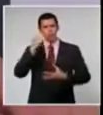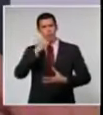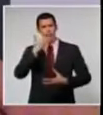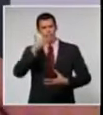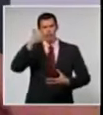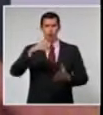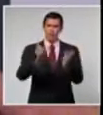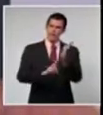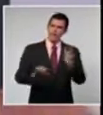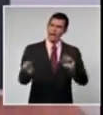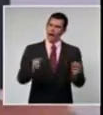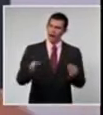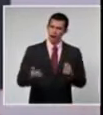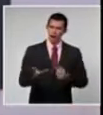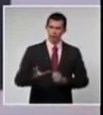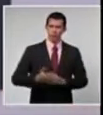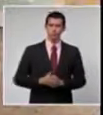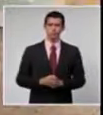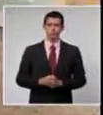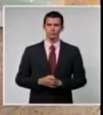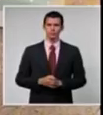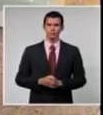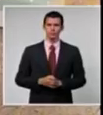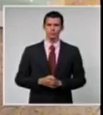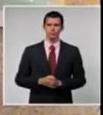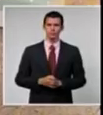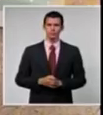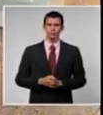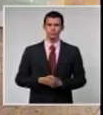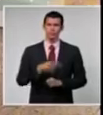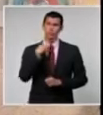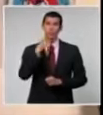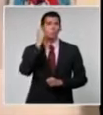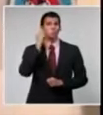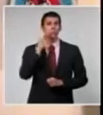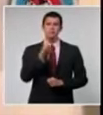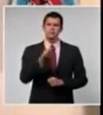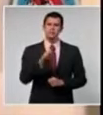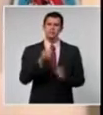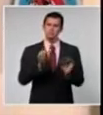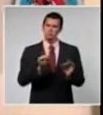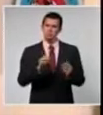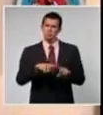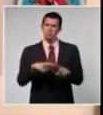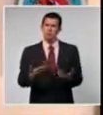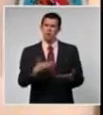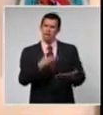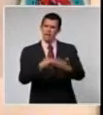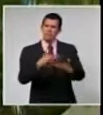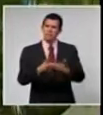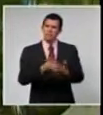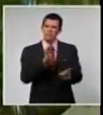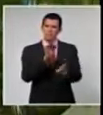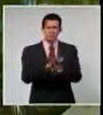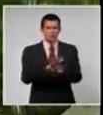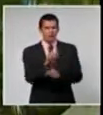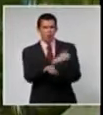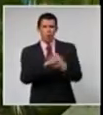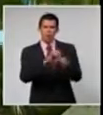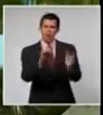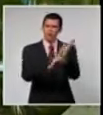instalación automatizados en varios sectores industriales. Pero, ¿por qué iniciar en el complejo lácteo? Dentro del sector industrial se